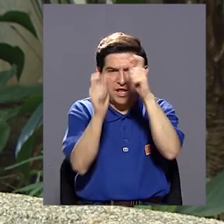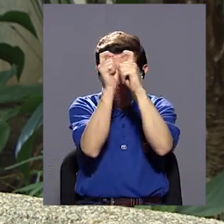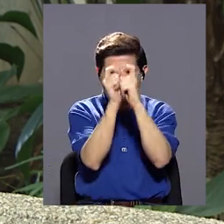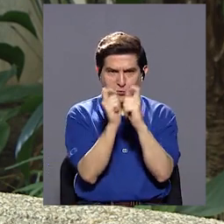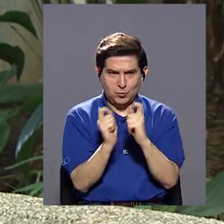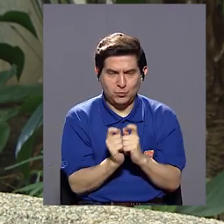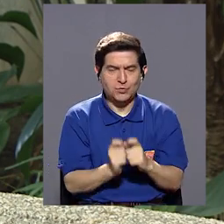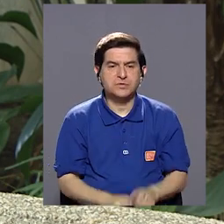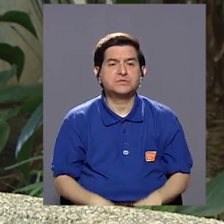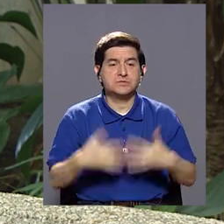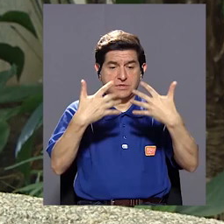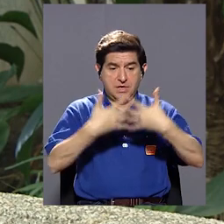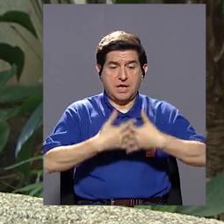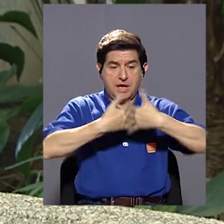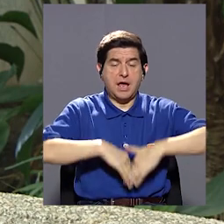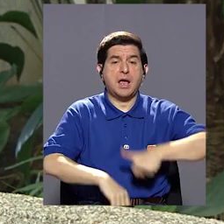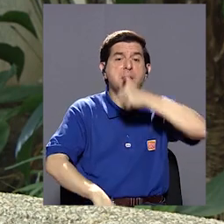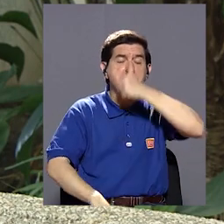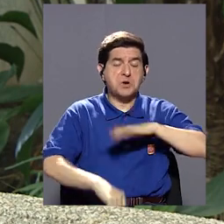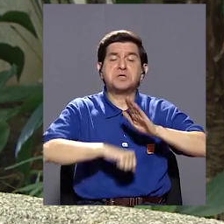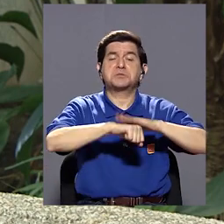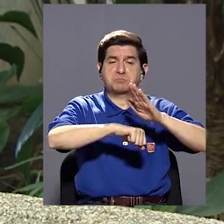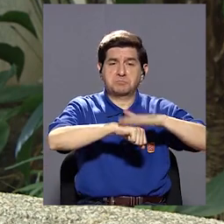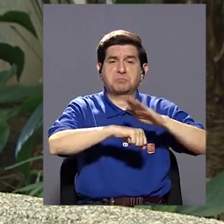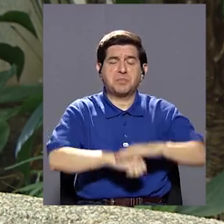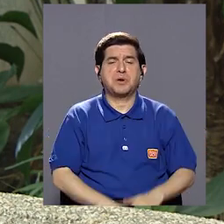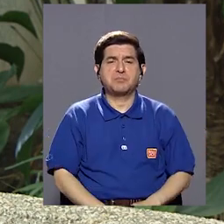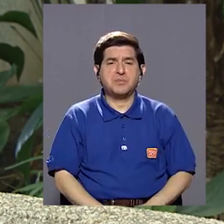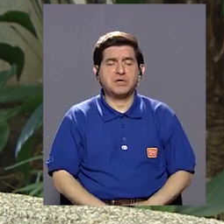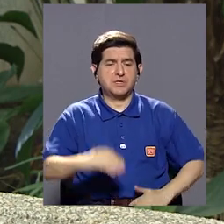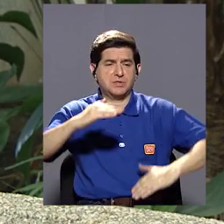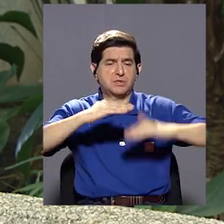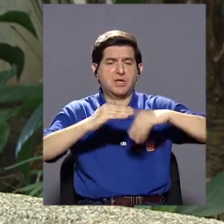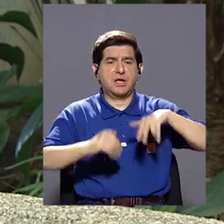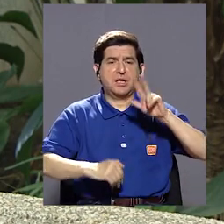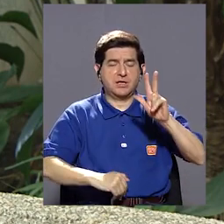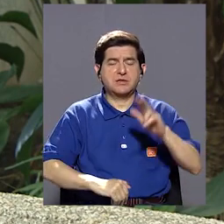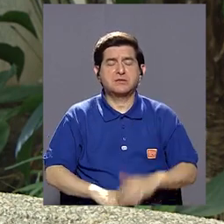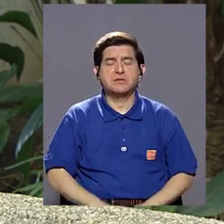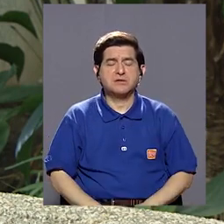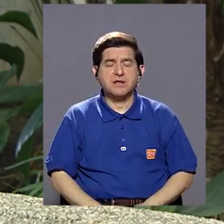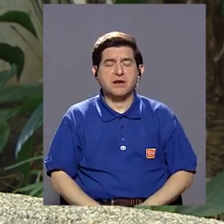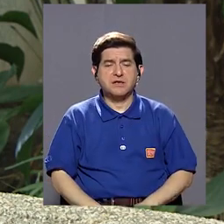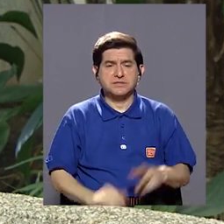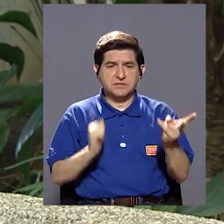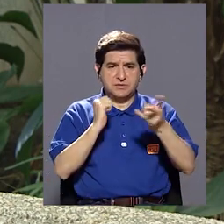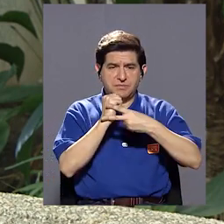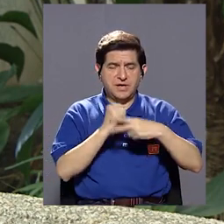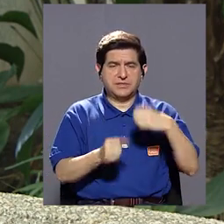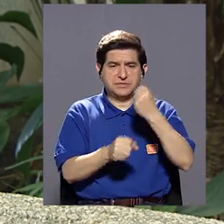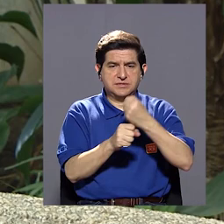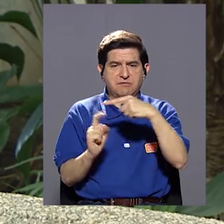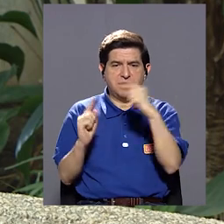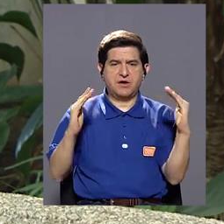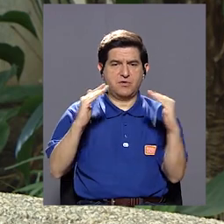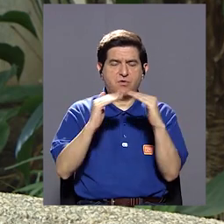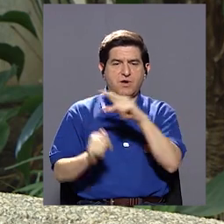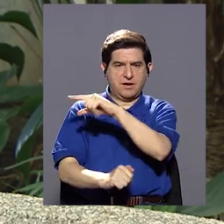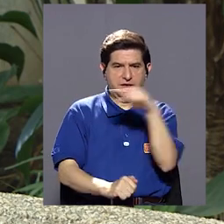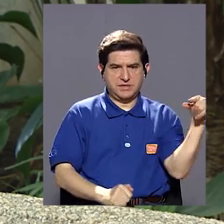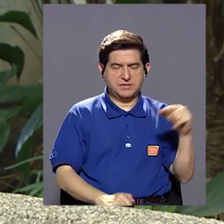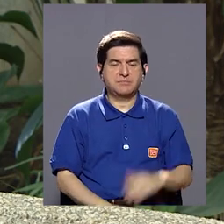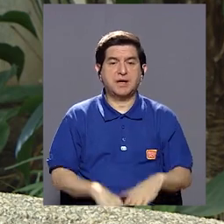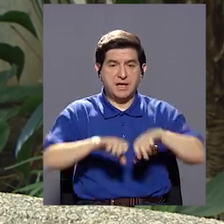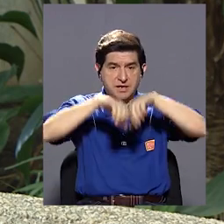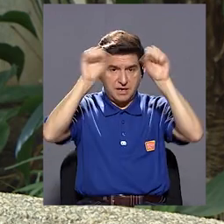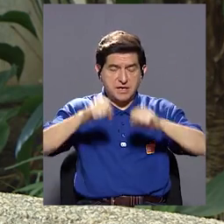aspectos. Por lo general, la empresa privada permite hacer máximo de 3 sesiones de teletrabajo en la semana y tienen